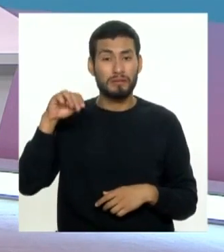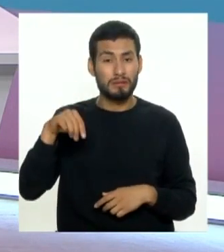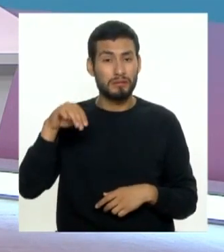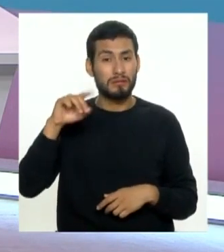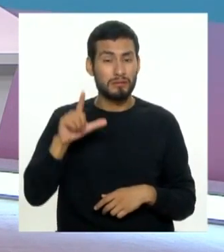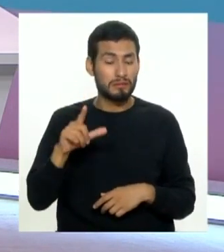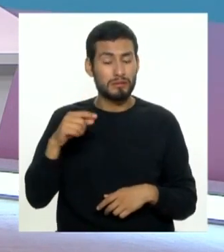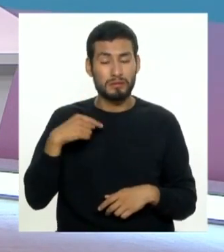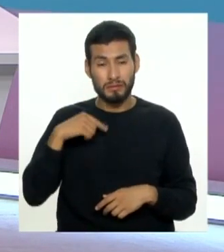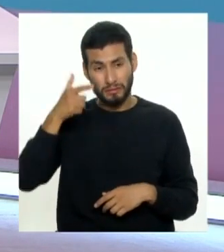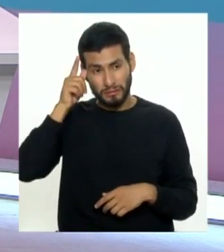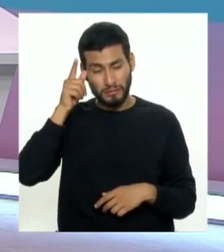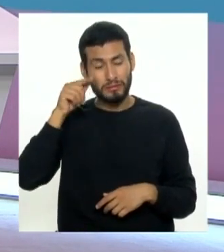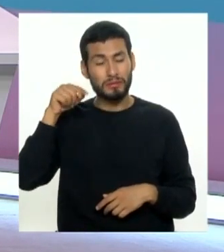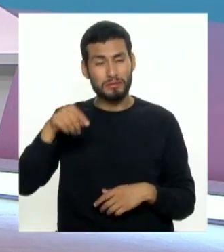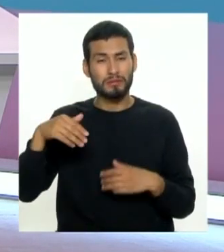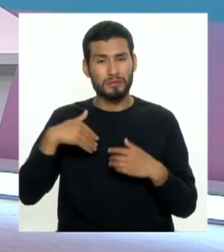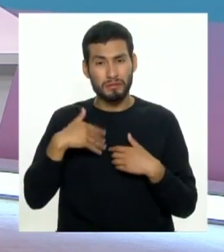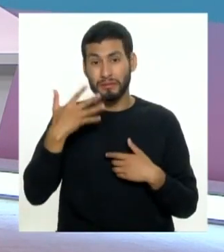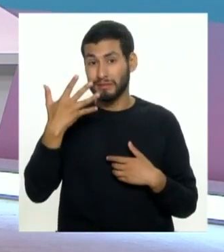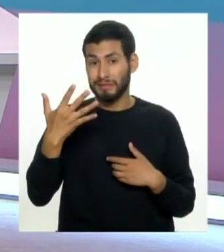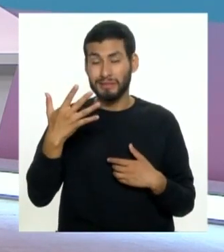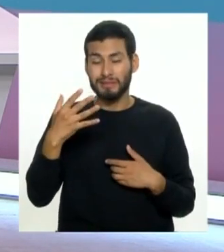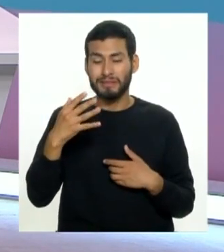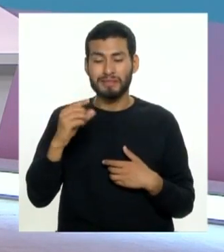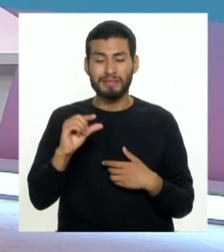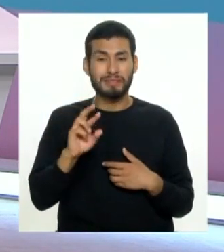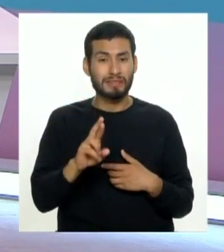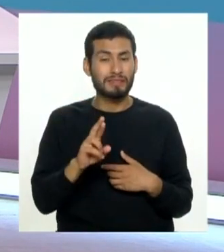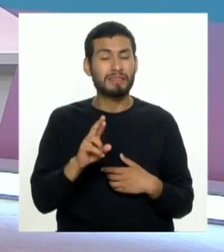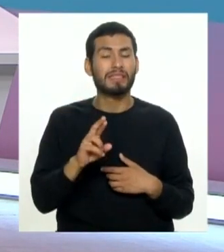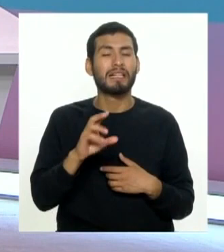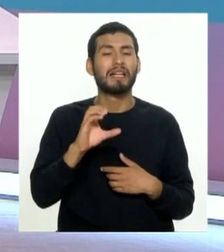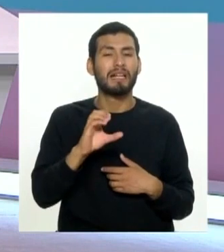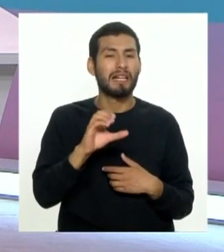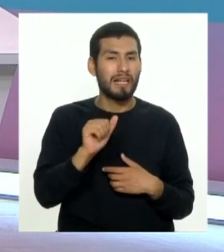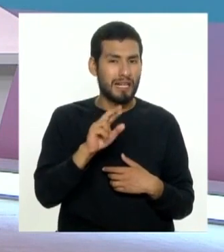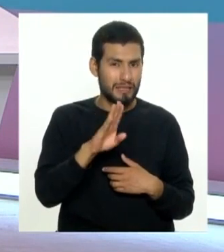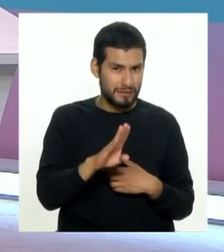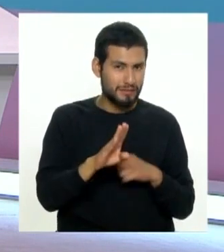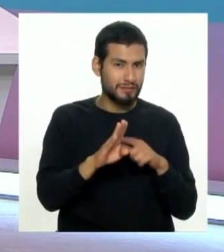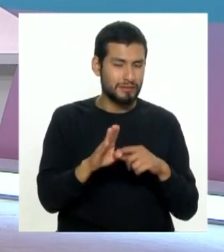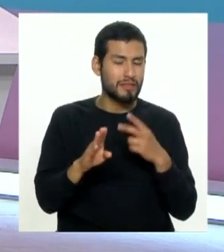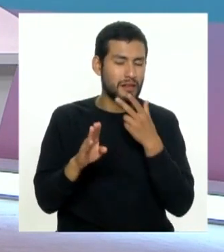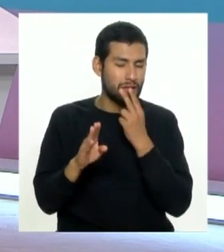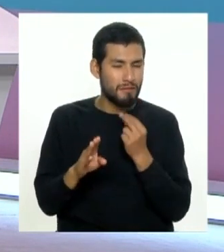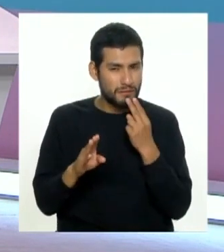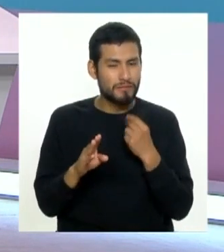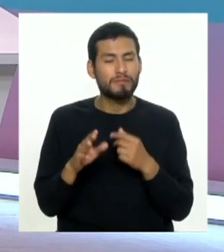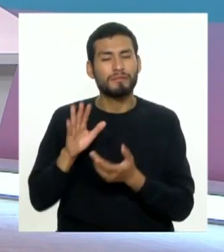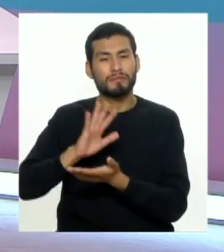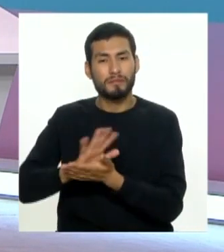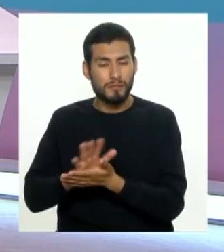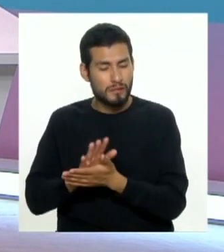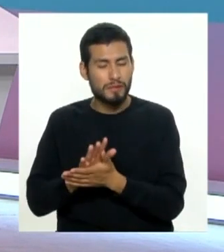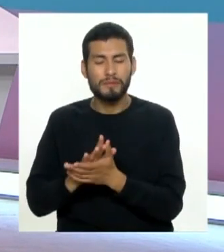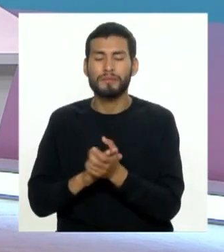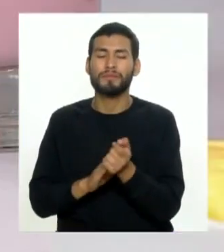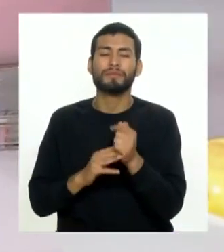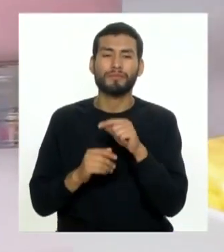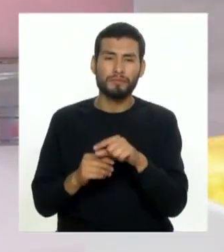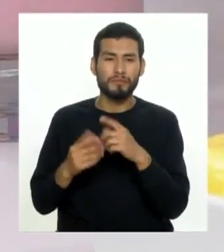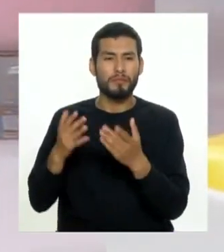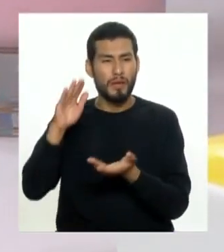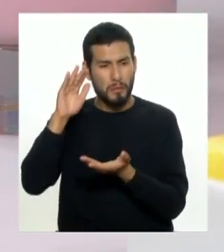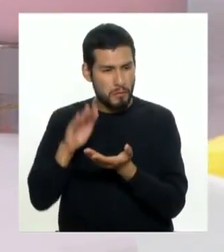leche yo tengo 5 gramos de carbohidratos. Entonces ahí hay también azúcares. Puede ser queso, aquí en el queso va a haber